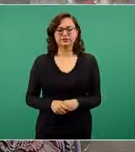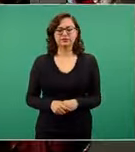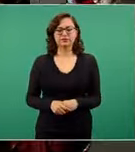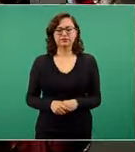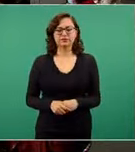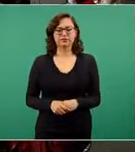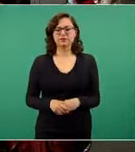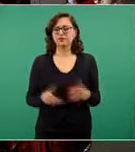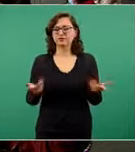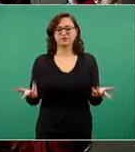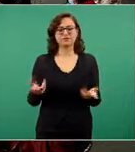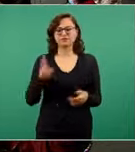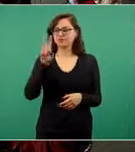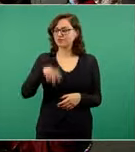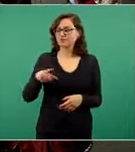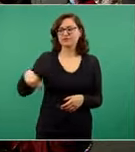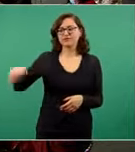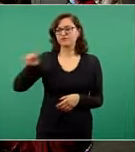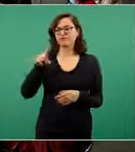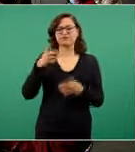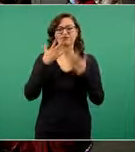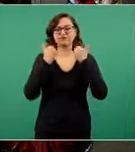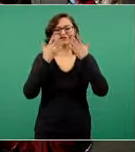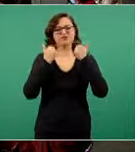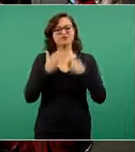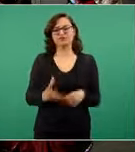Presidente, es un descaro. Yo no recuerdo